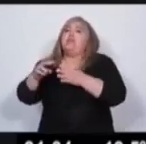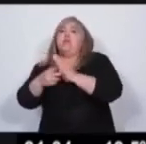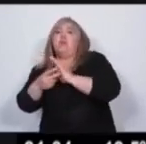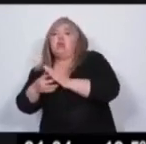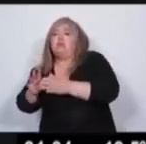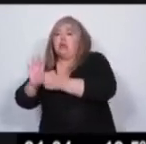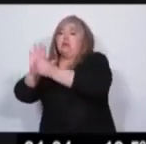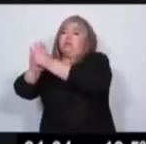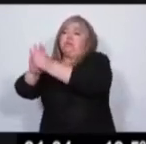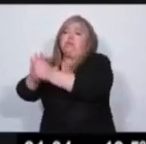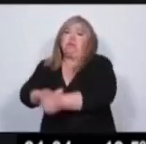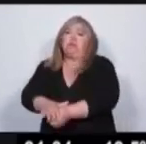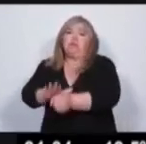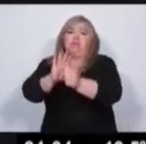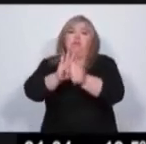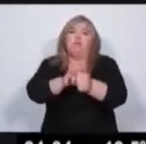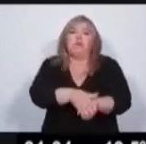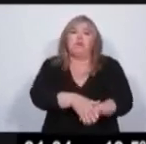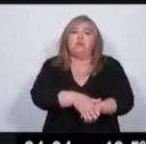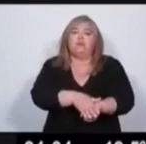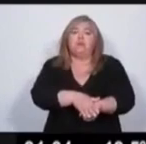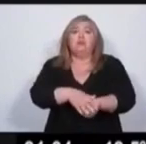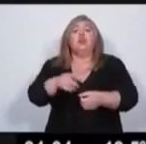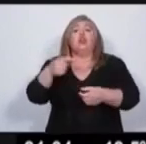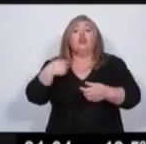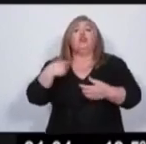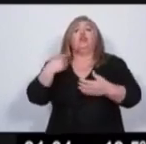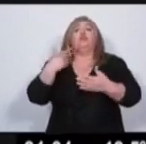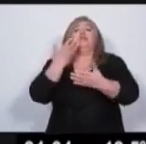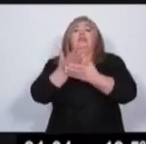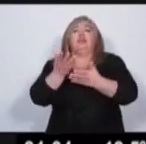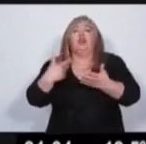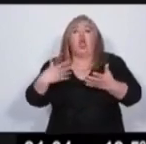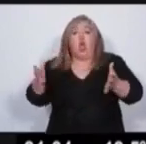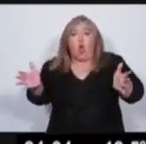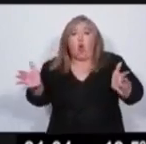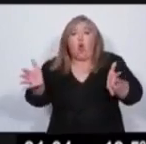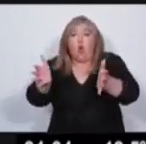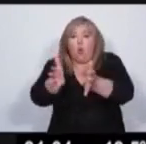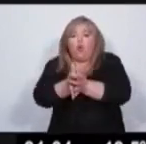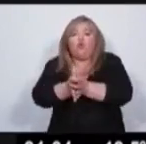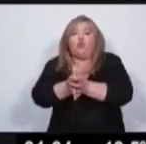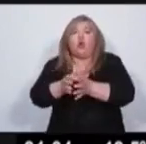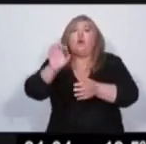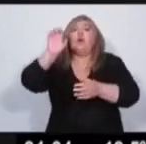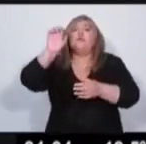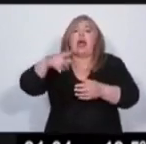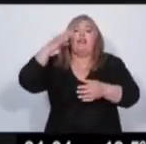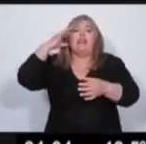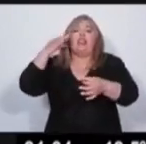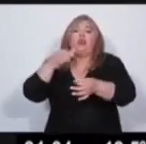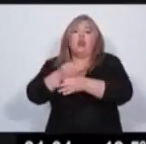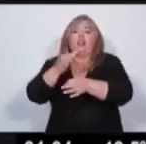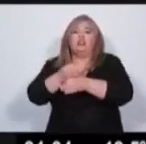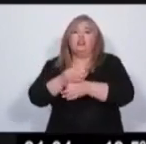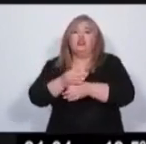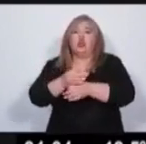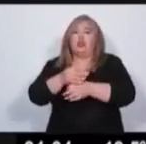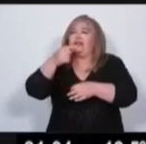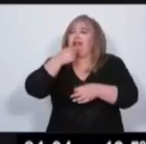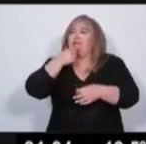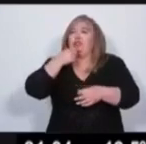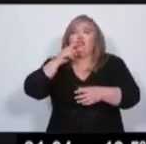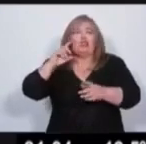Los invito a que juntos articulemos el plan de transformación educativa más importante que haya visto